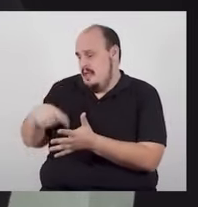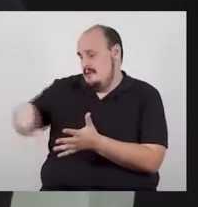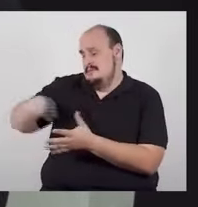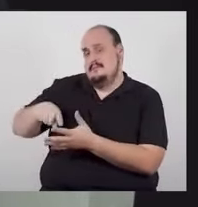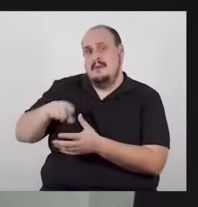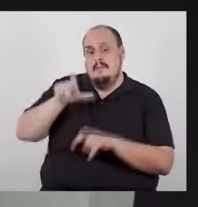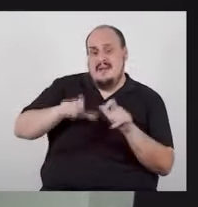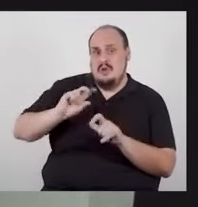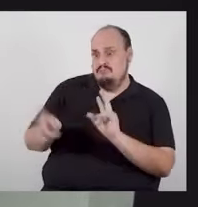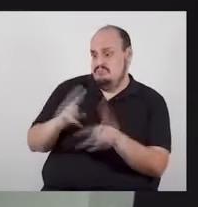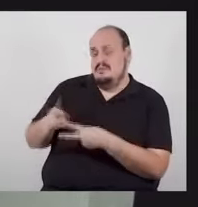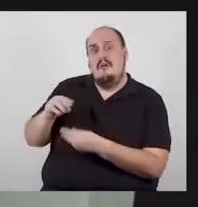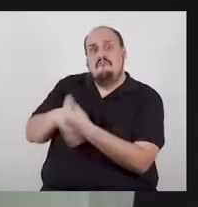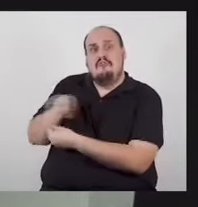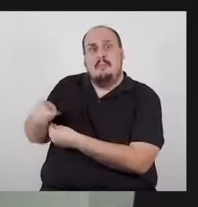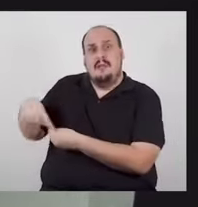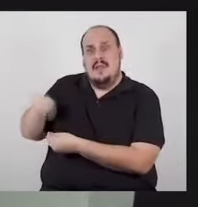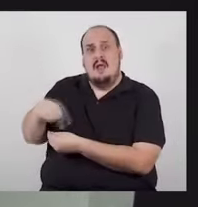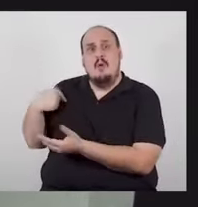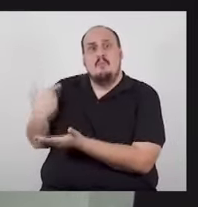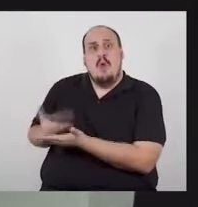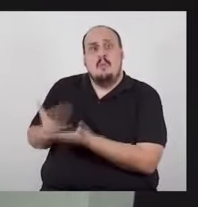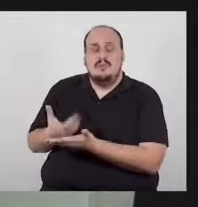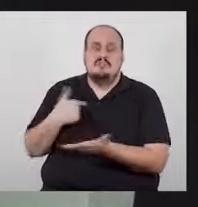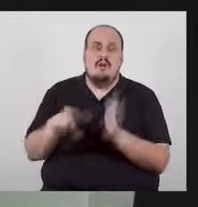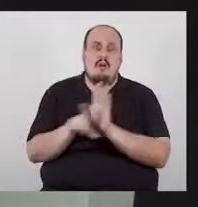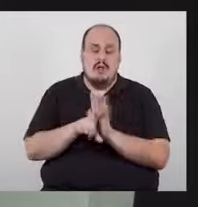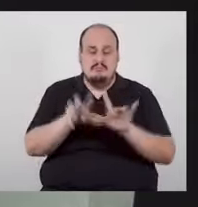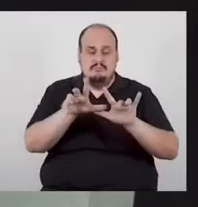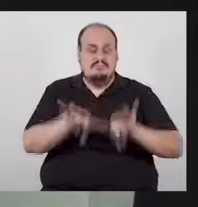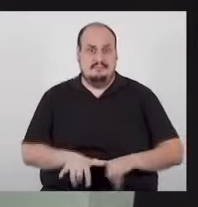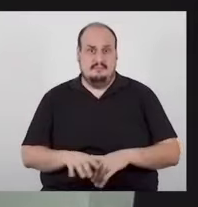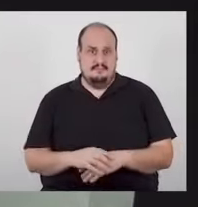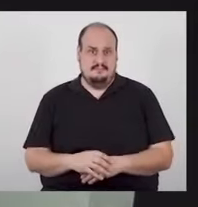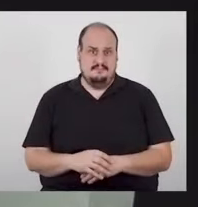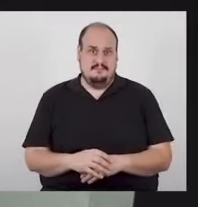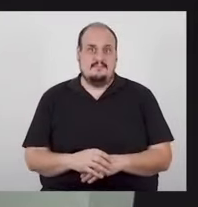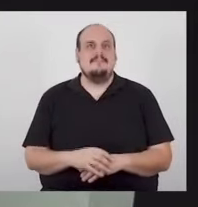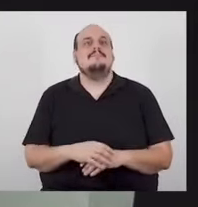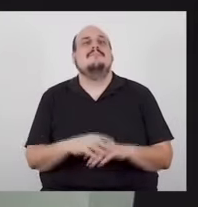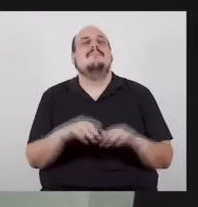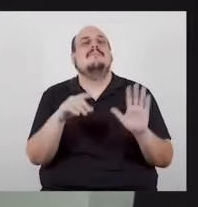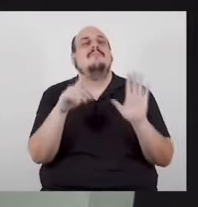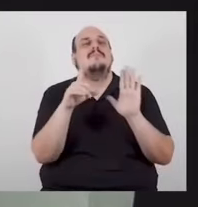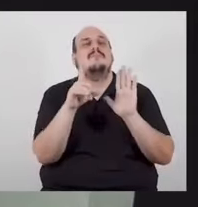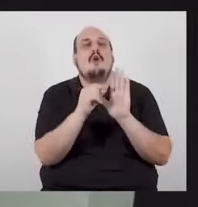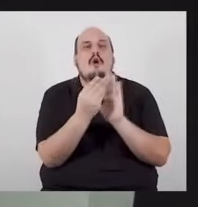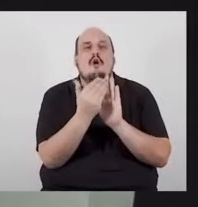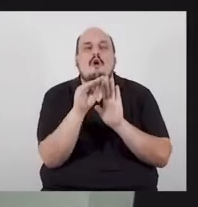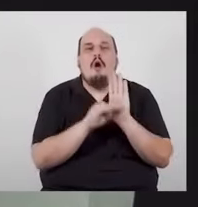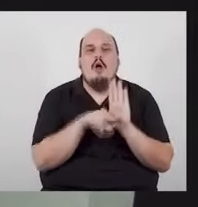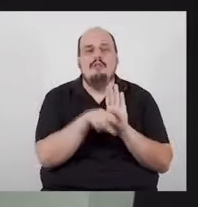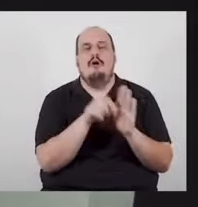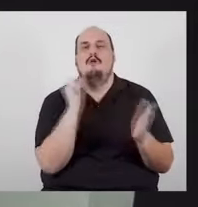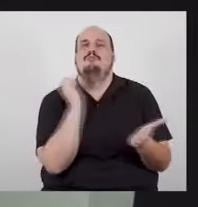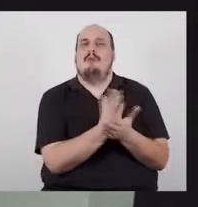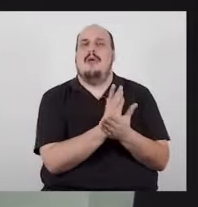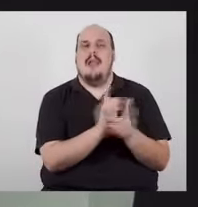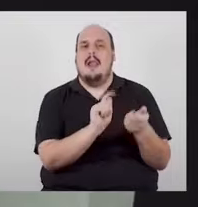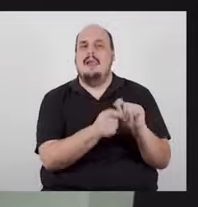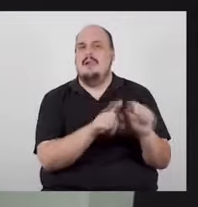me llevaron esta problemática y yo la plasmé en un proyecto de ley. Que lamentablemente no pudimos modificar el Código Penal. Modificamos la ley de tránsito.